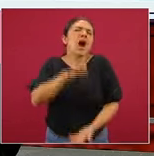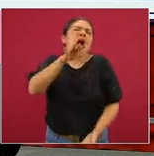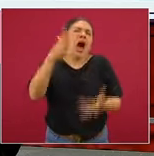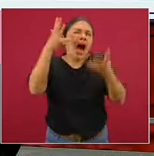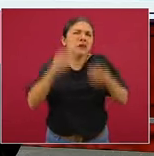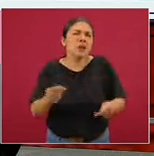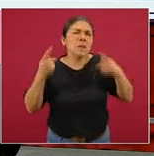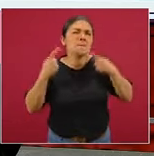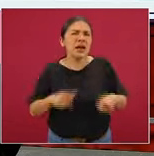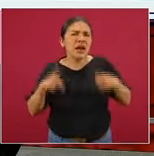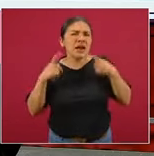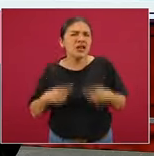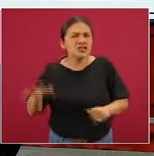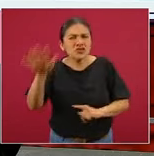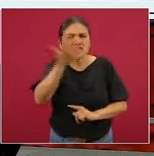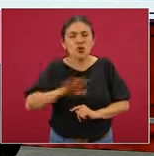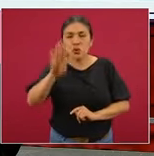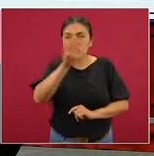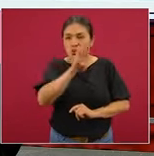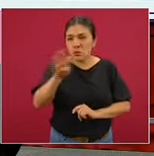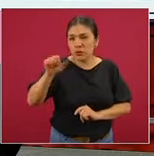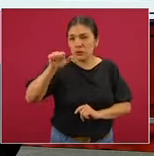personas, la gran mayoría de estos